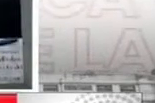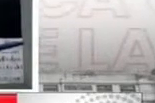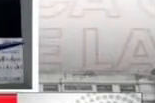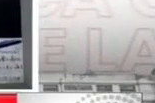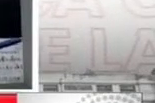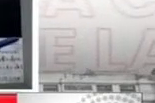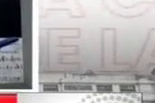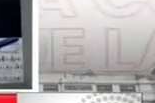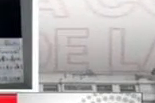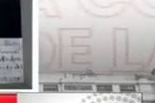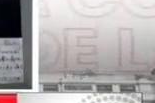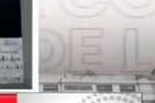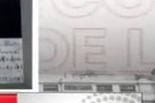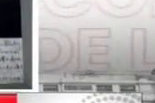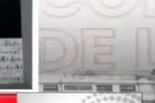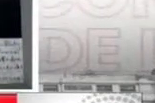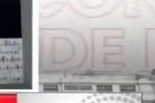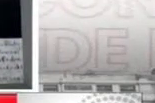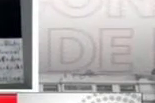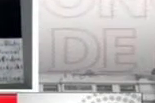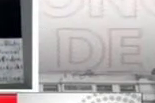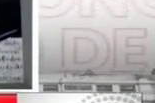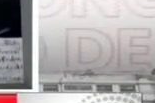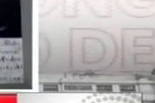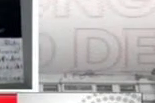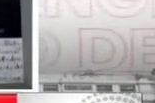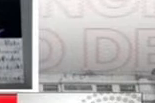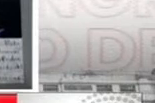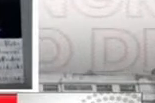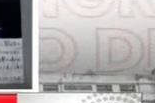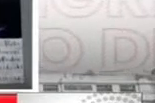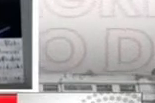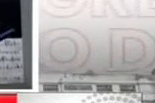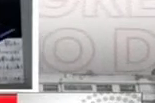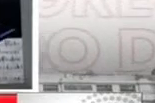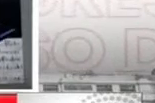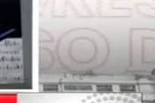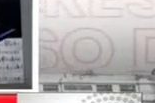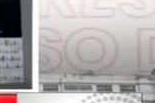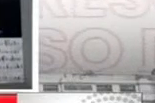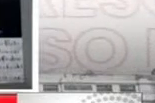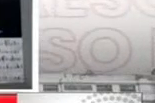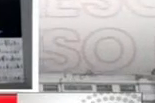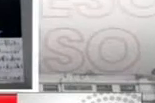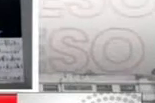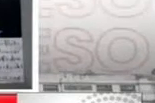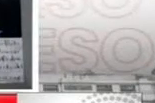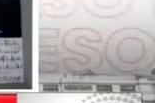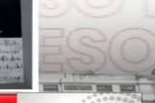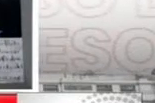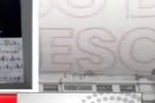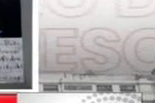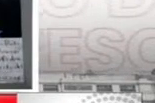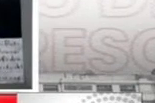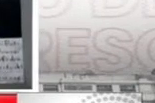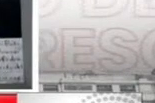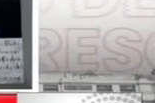tiene. Seguramente es un establecimiento 1-2, 1-1, un establecimiento